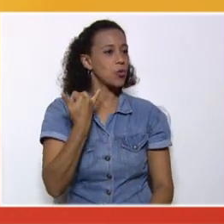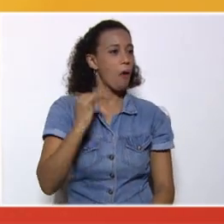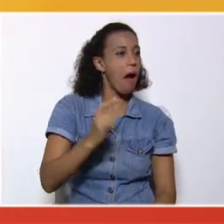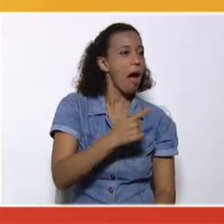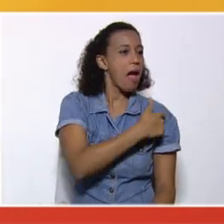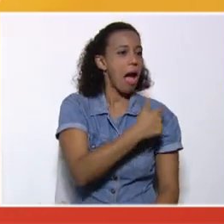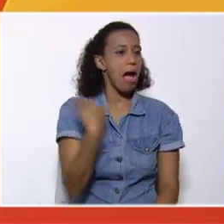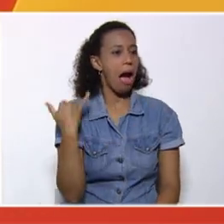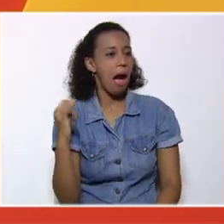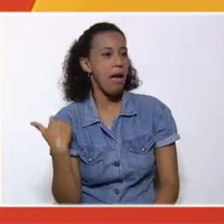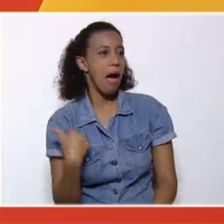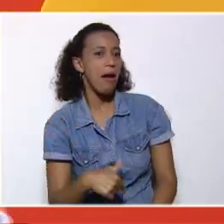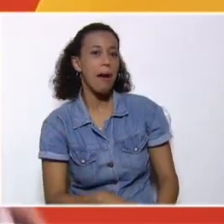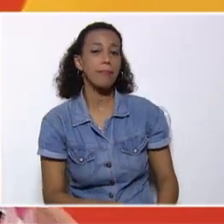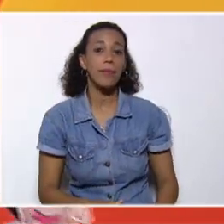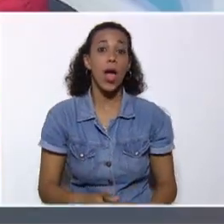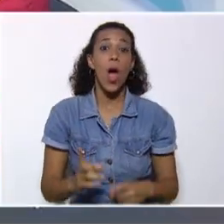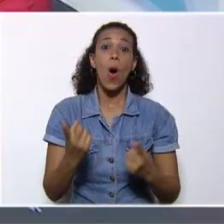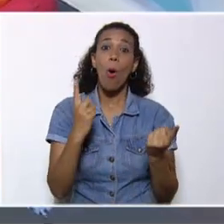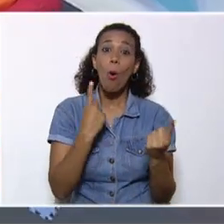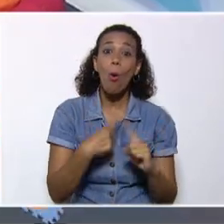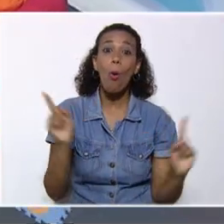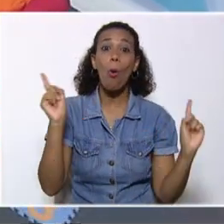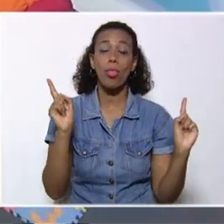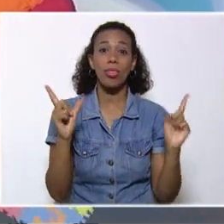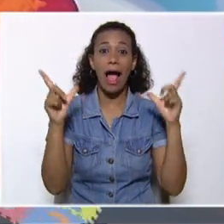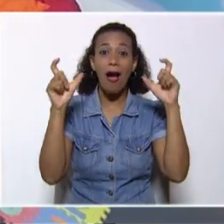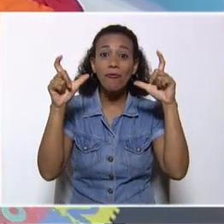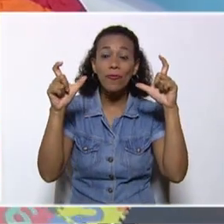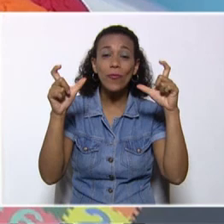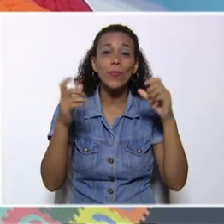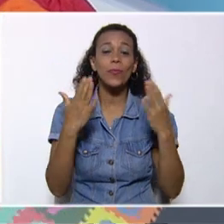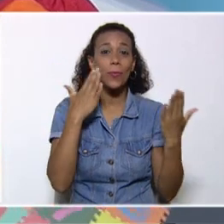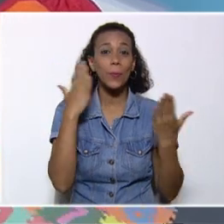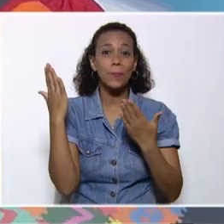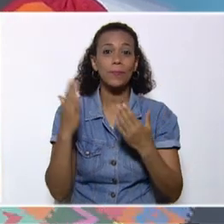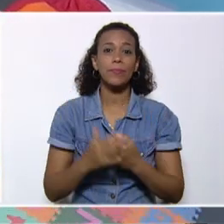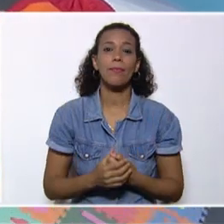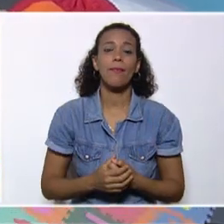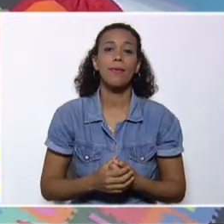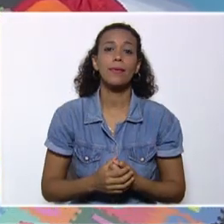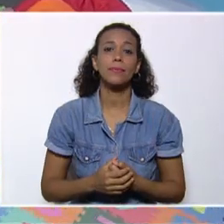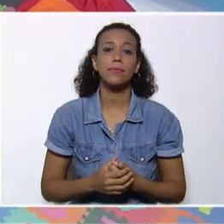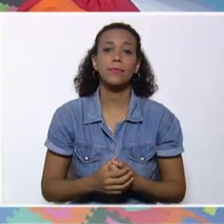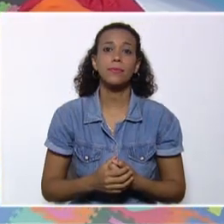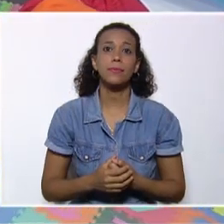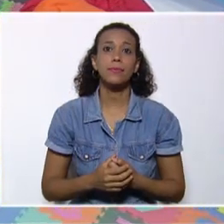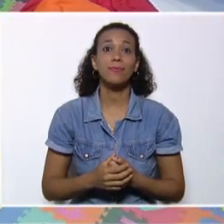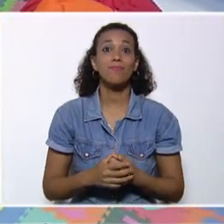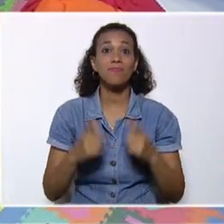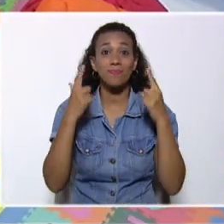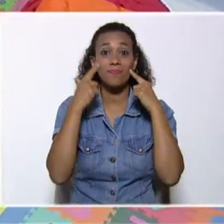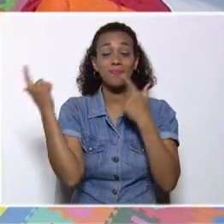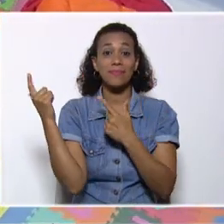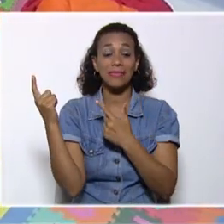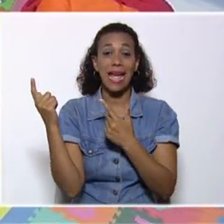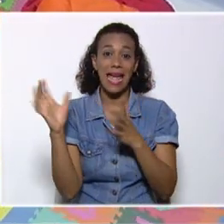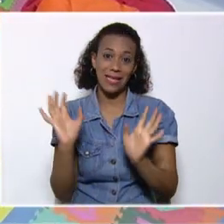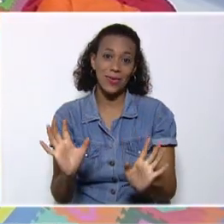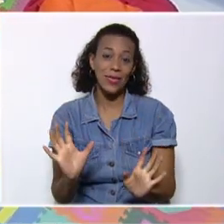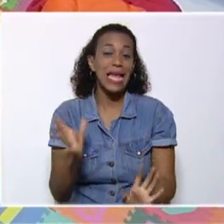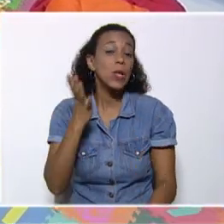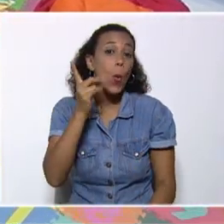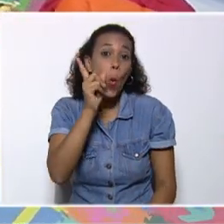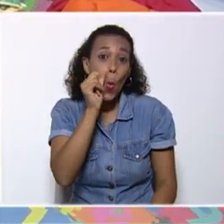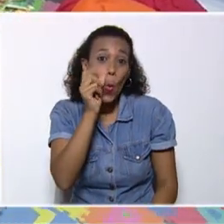Luego, tengo otra lámina que les quiero compartir, donde podemos ver una imagen en esta oportunidad